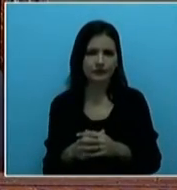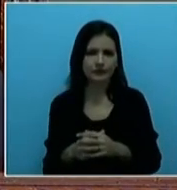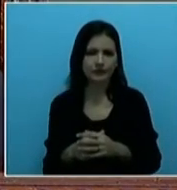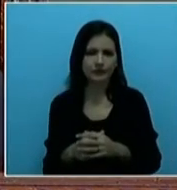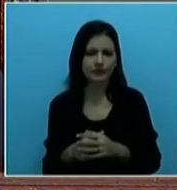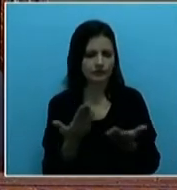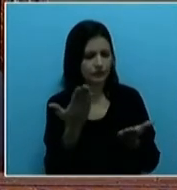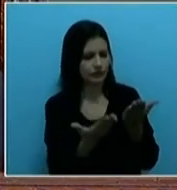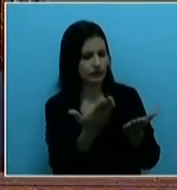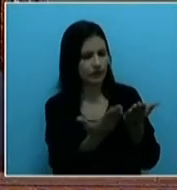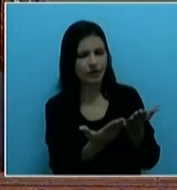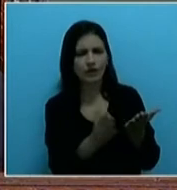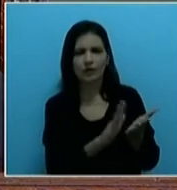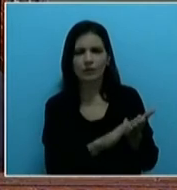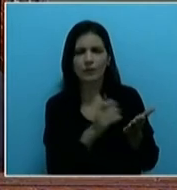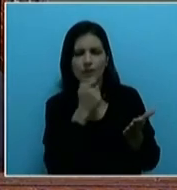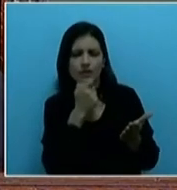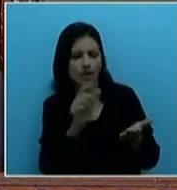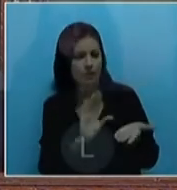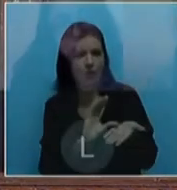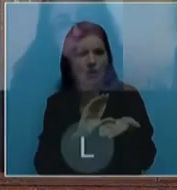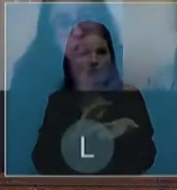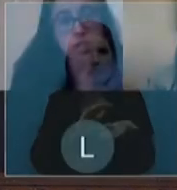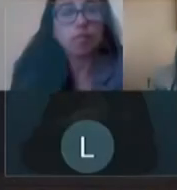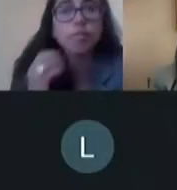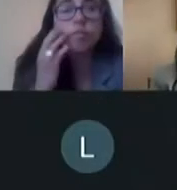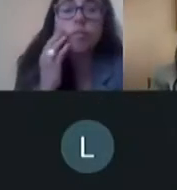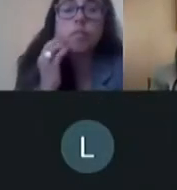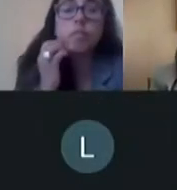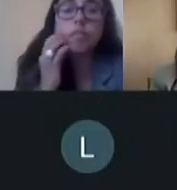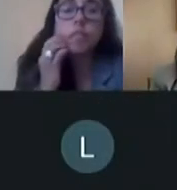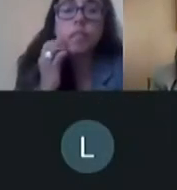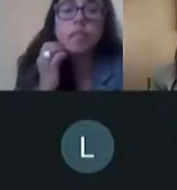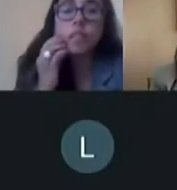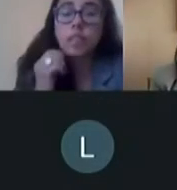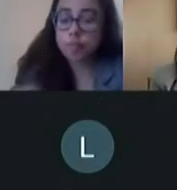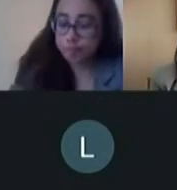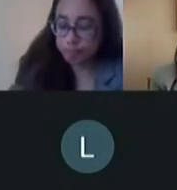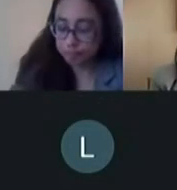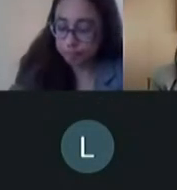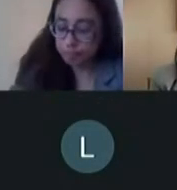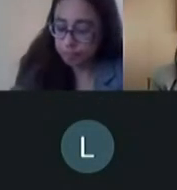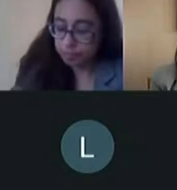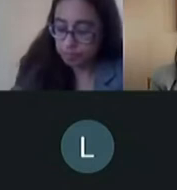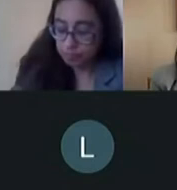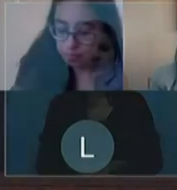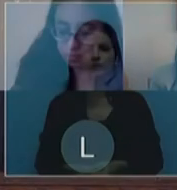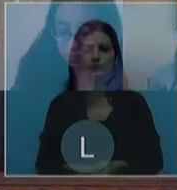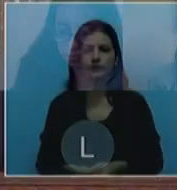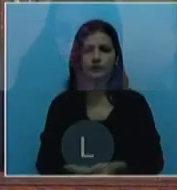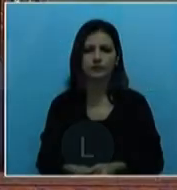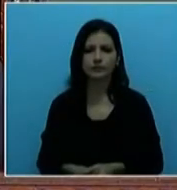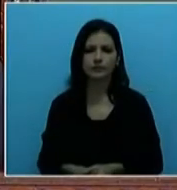viendo reflejado en los procesos de inversión en el crecimiento de puestos de trabajo registrados nuestro reto sigue siendo